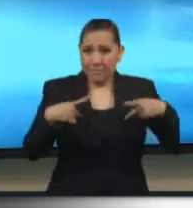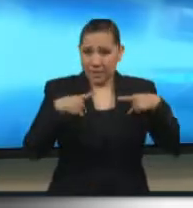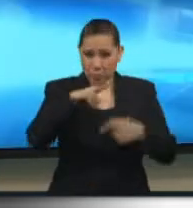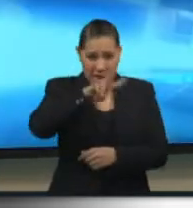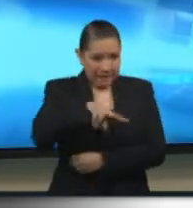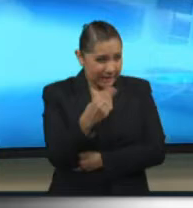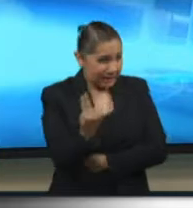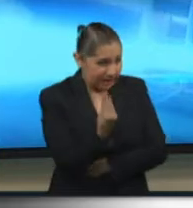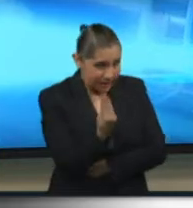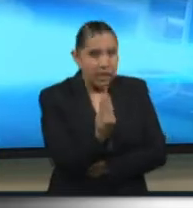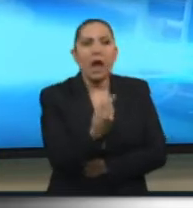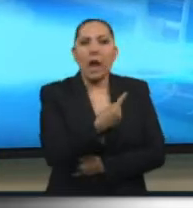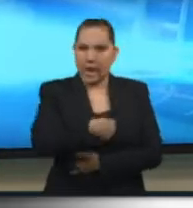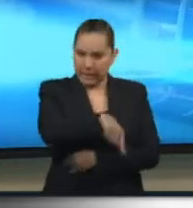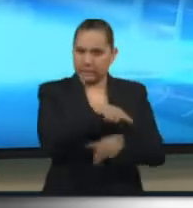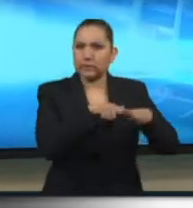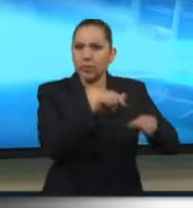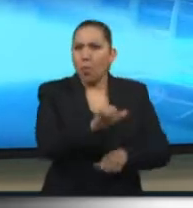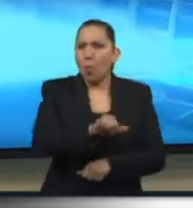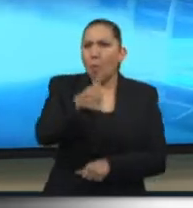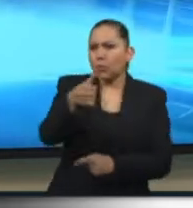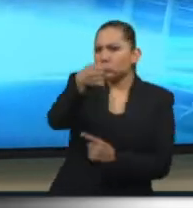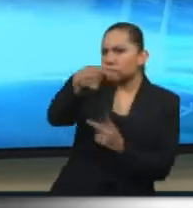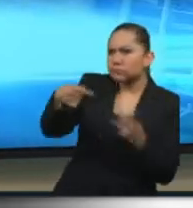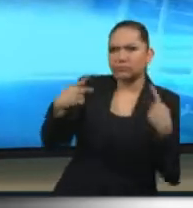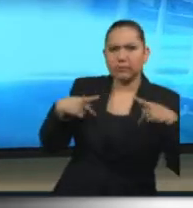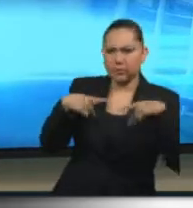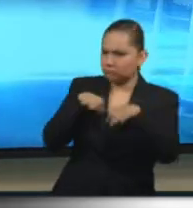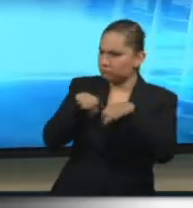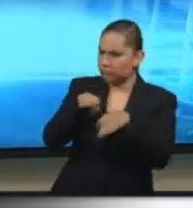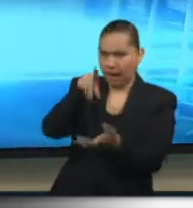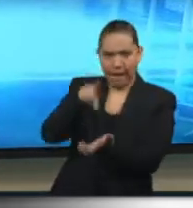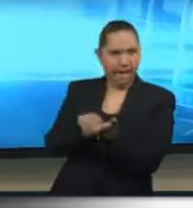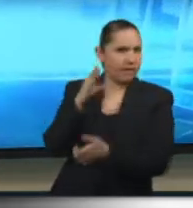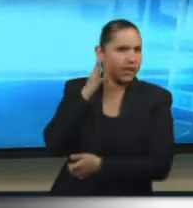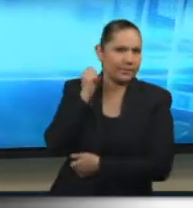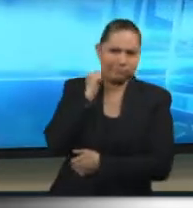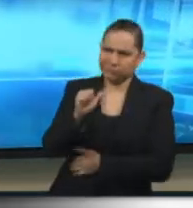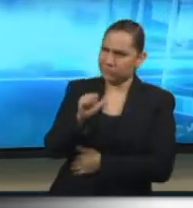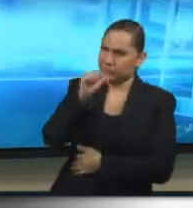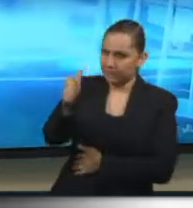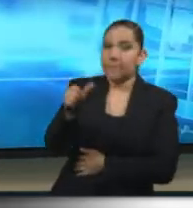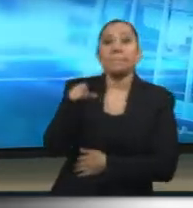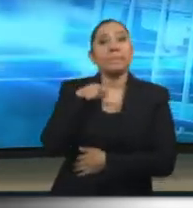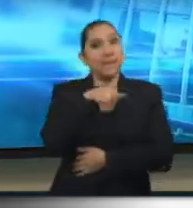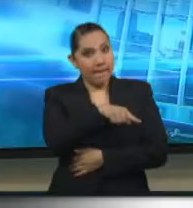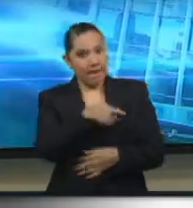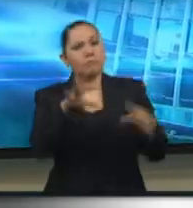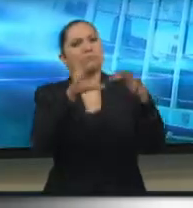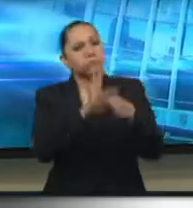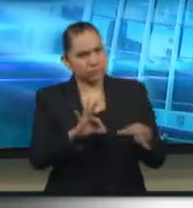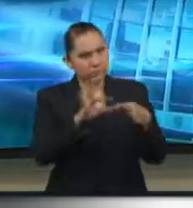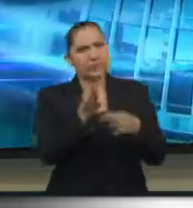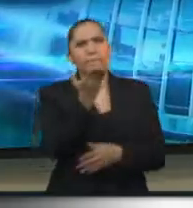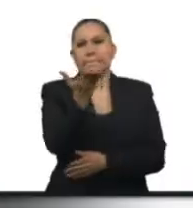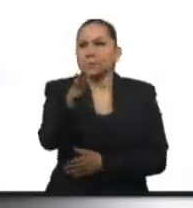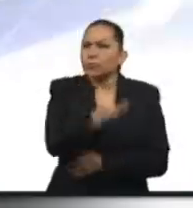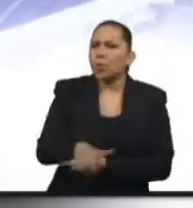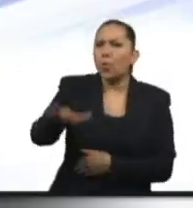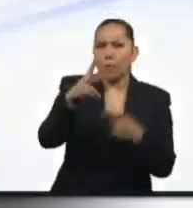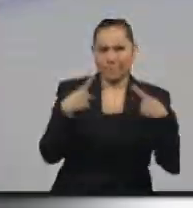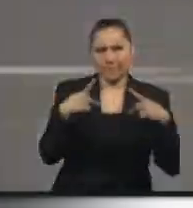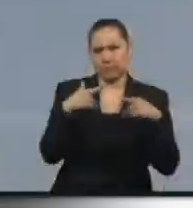La legisladora destacó el llamado a la ciudadanía para que permanezcan todos en casa para prevenir contagios de COVID-19.